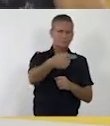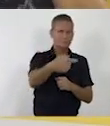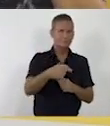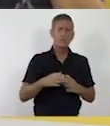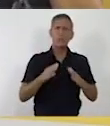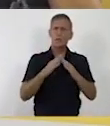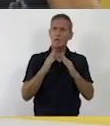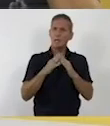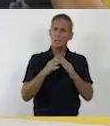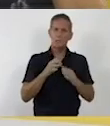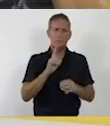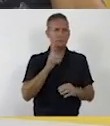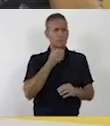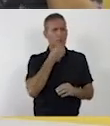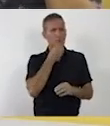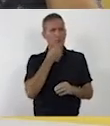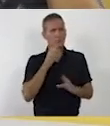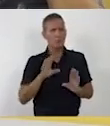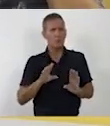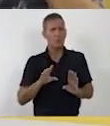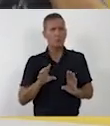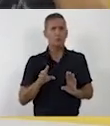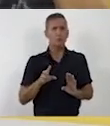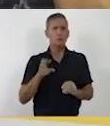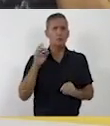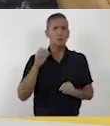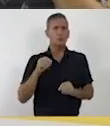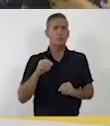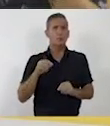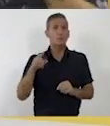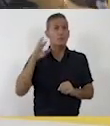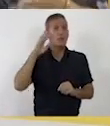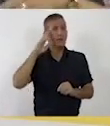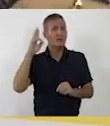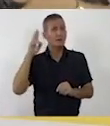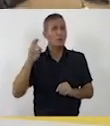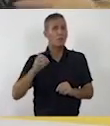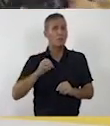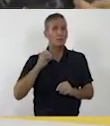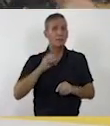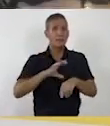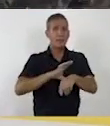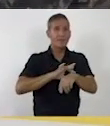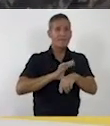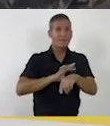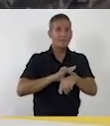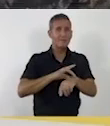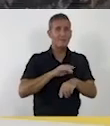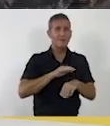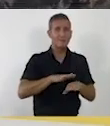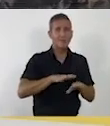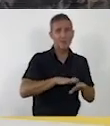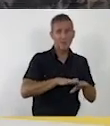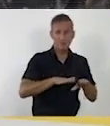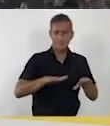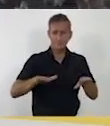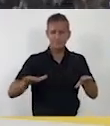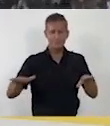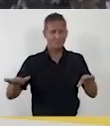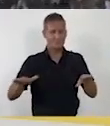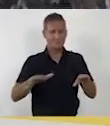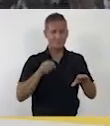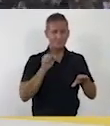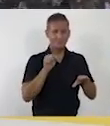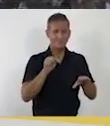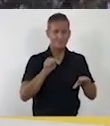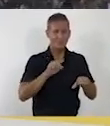aunque estemos en casa, porque a veces no nos damos cuenta. Acuérdense que ese virus puede estar días en superficies lisas. Nosotros